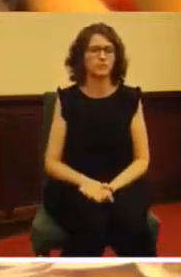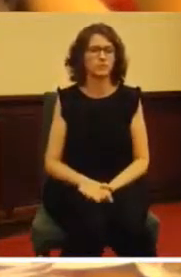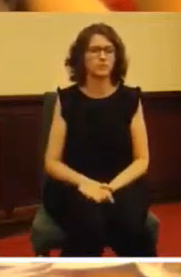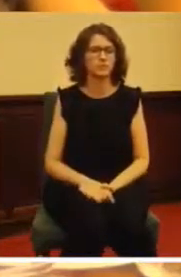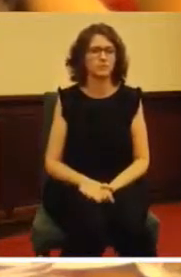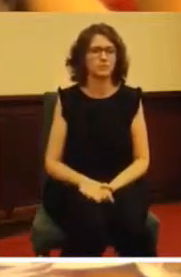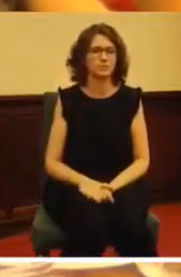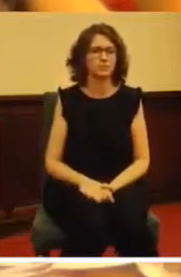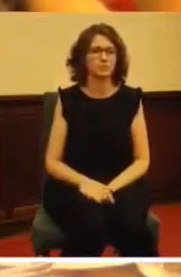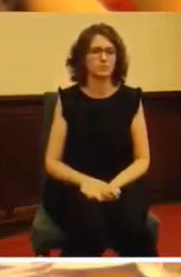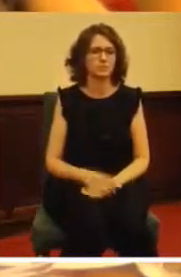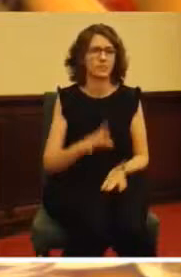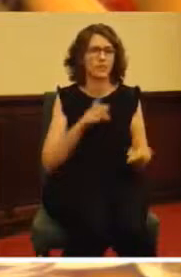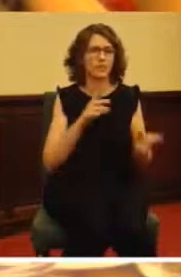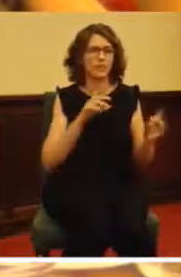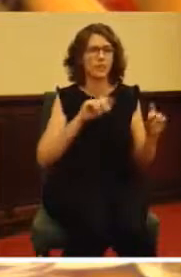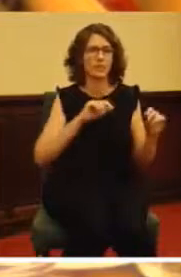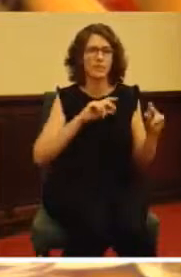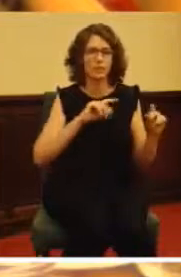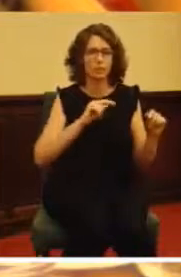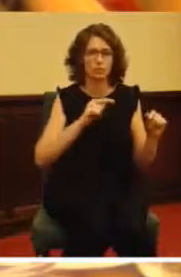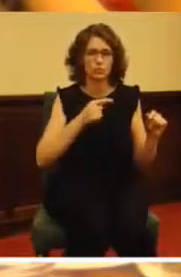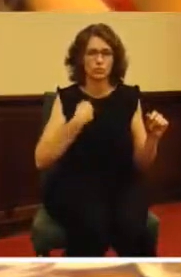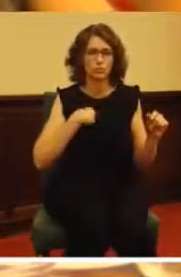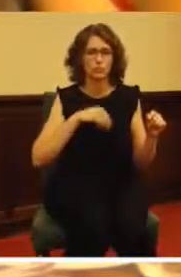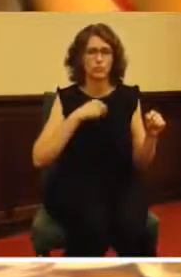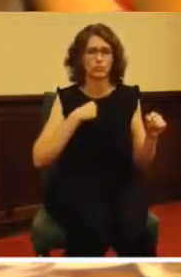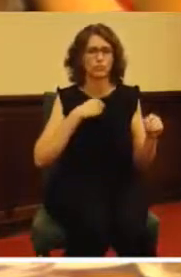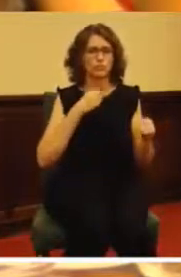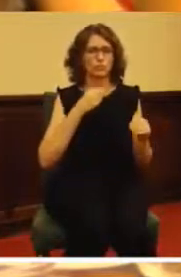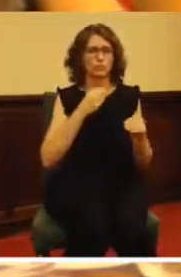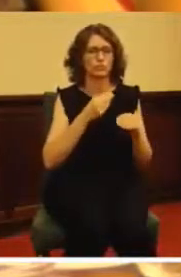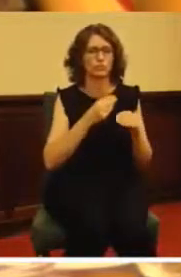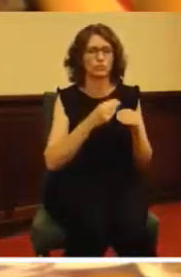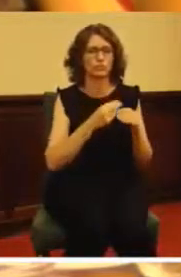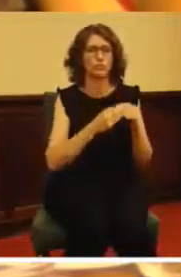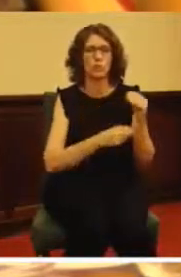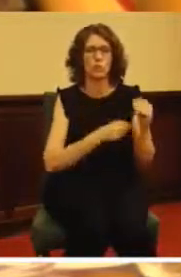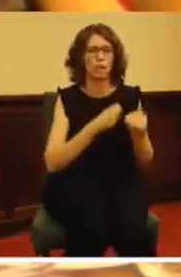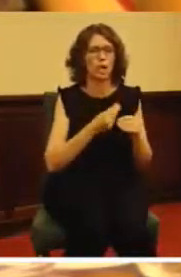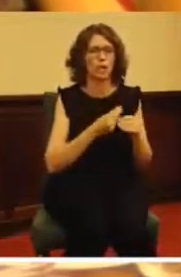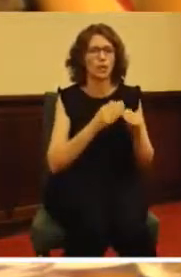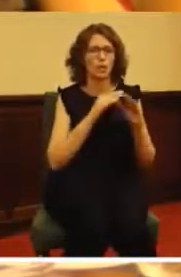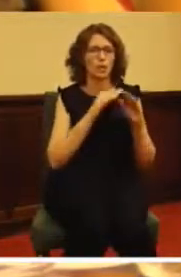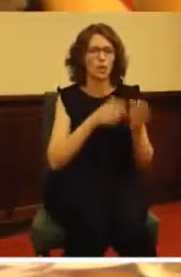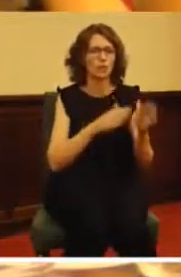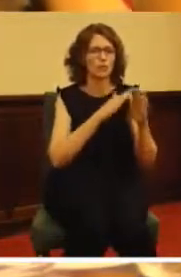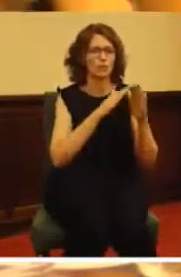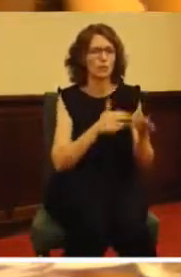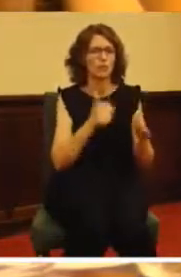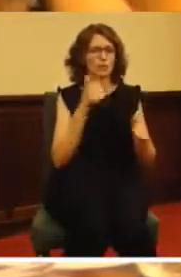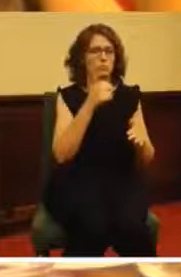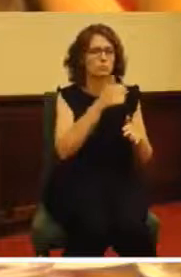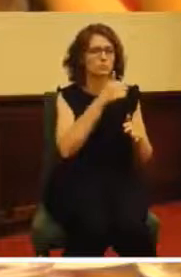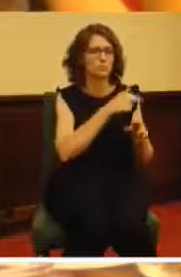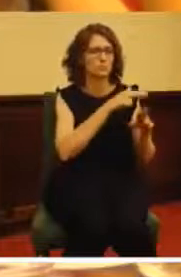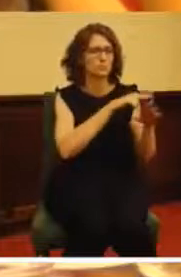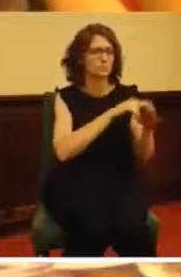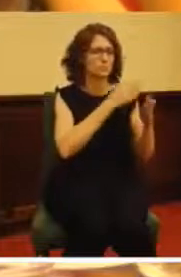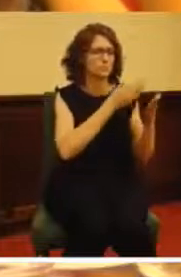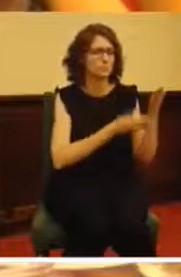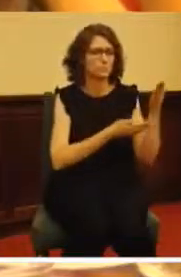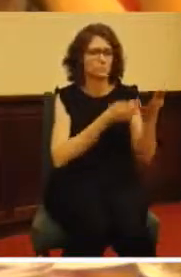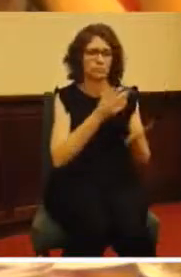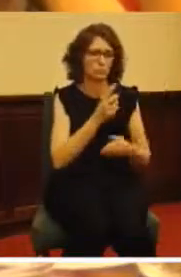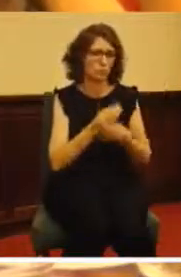Miren, el catastro no valora los inmuebles uno a uno, sería imposible. Lo hace estudiando